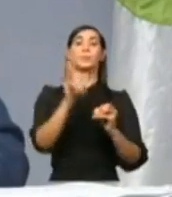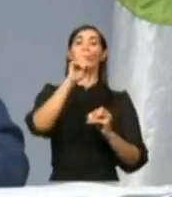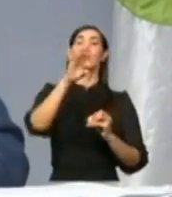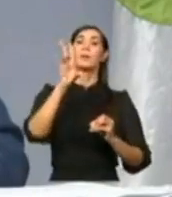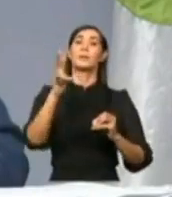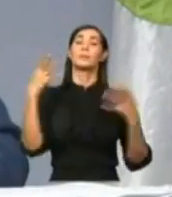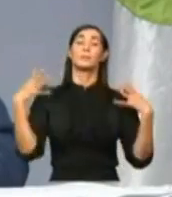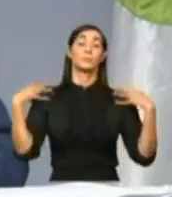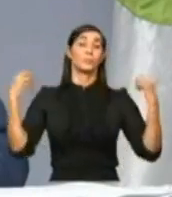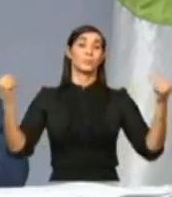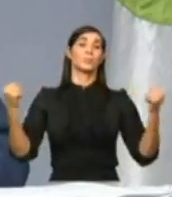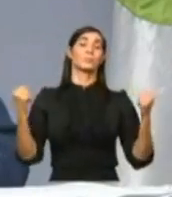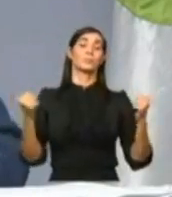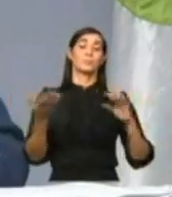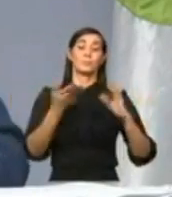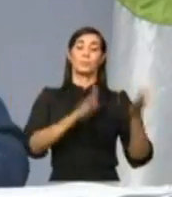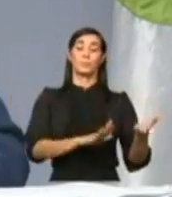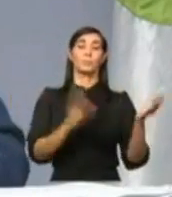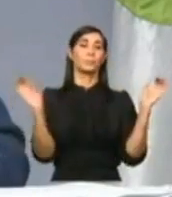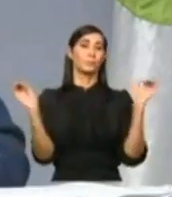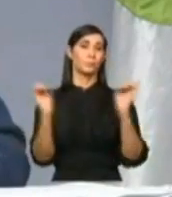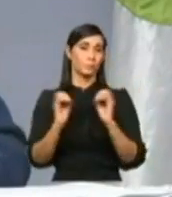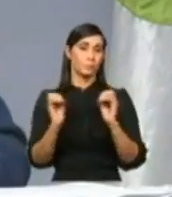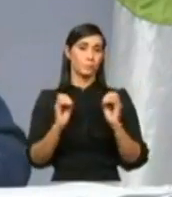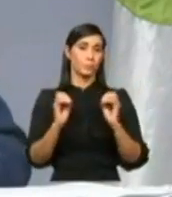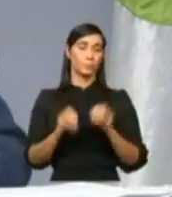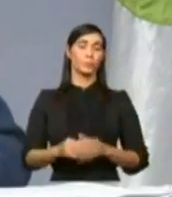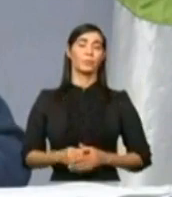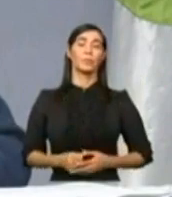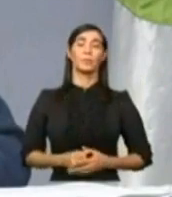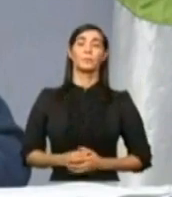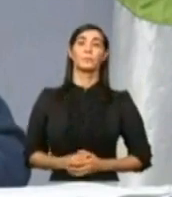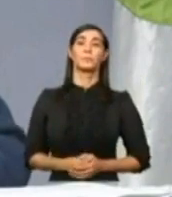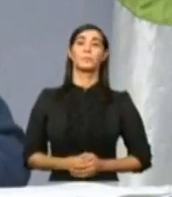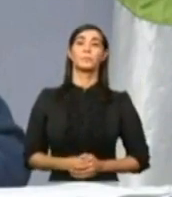27 recuperados, 0 fallecimiento.